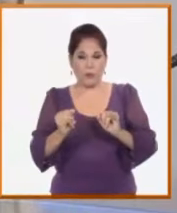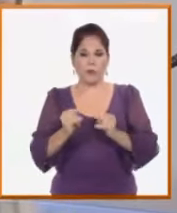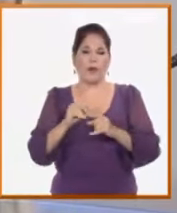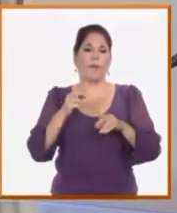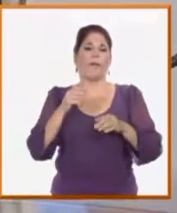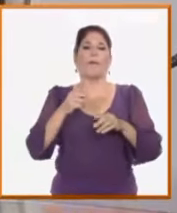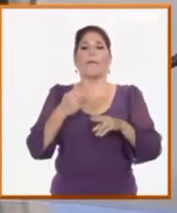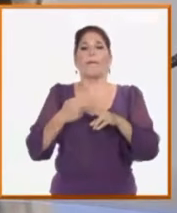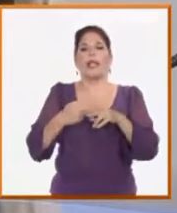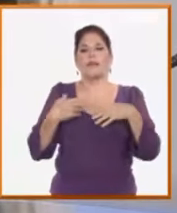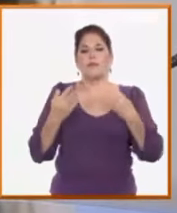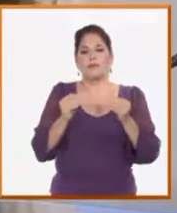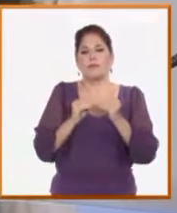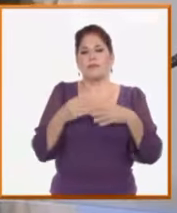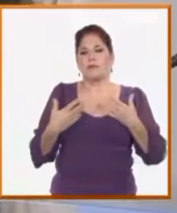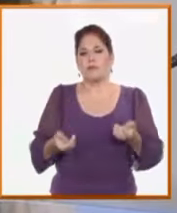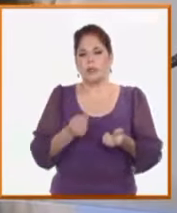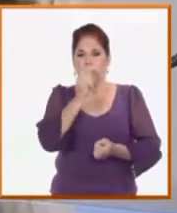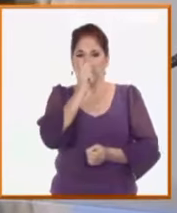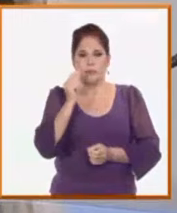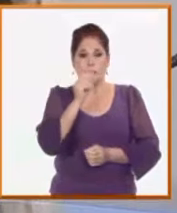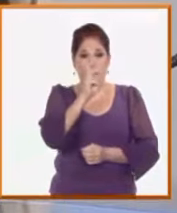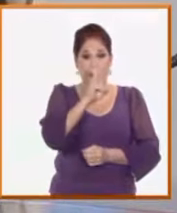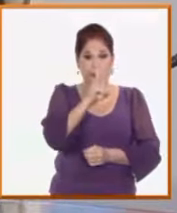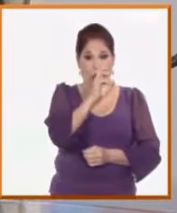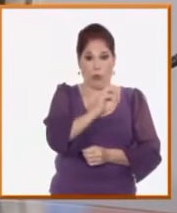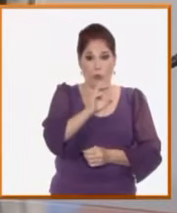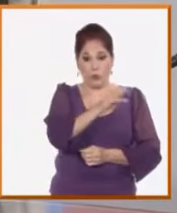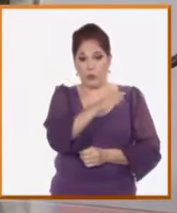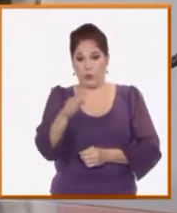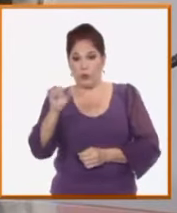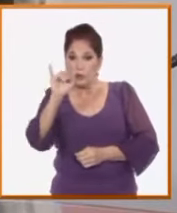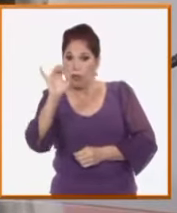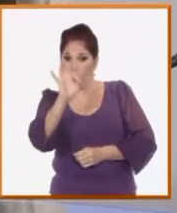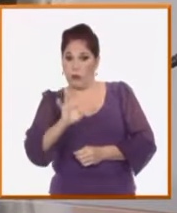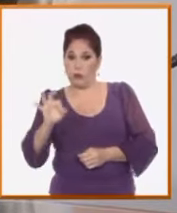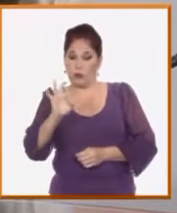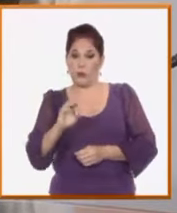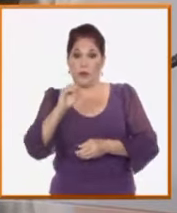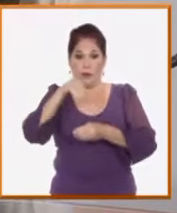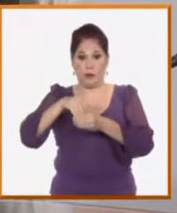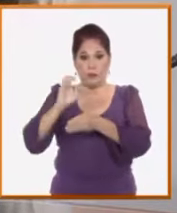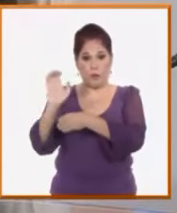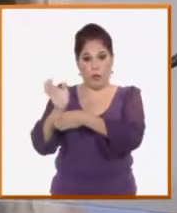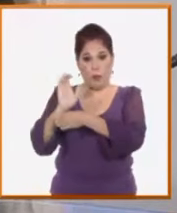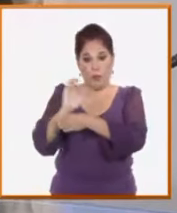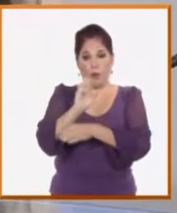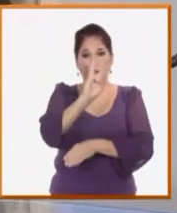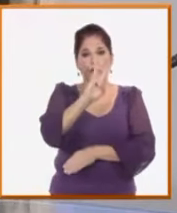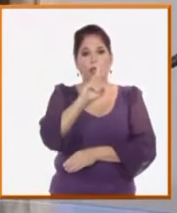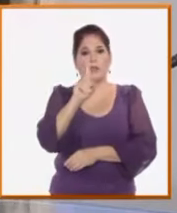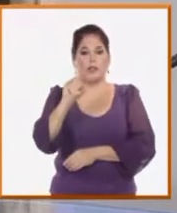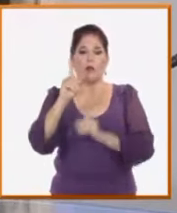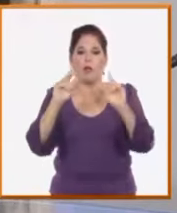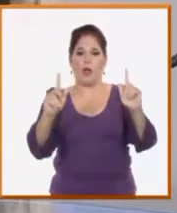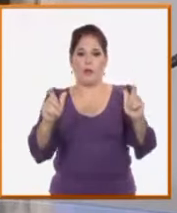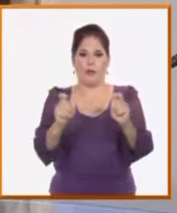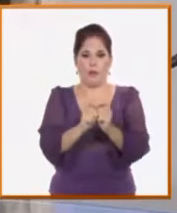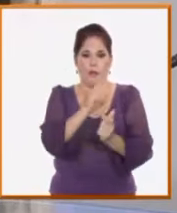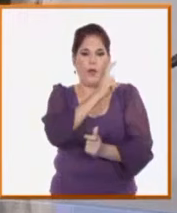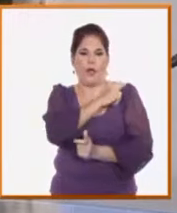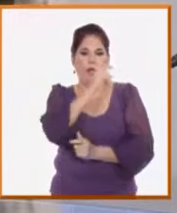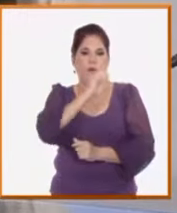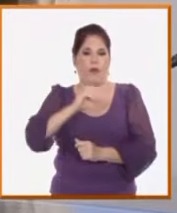droga entre los días 3 y 6 de octubre de este año en Quito Ecuador se desarrolló la 31 reunión de jefes de